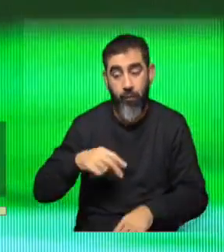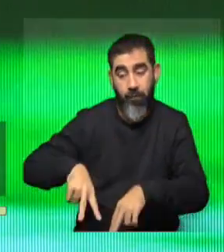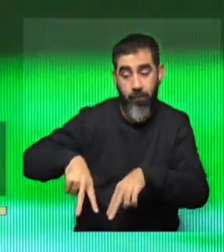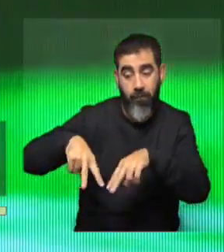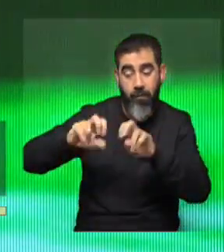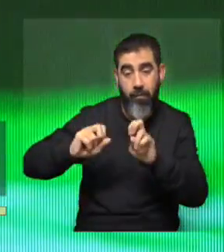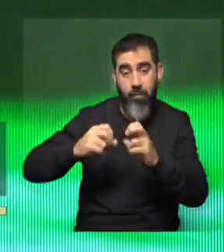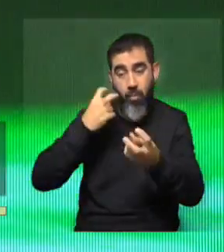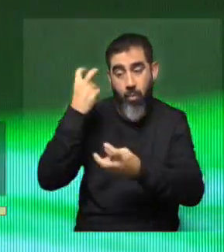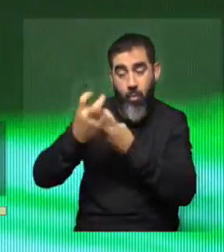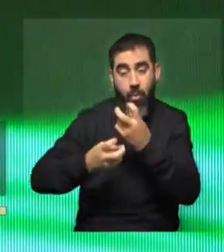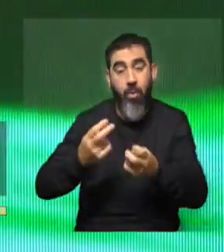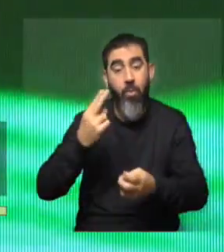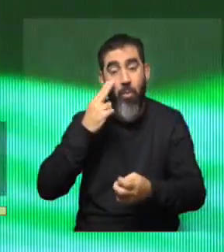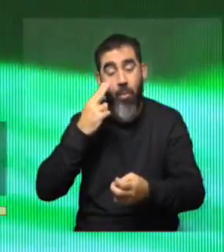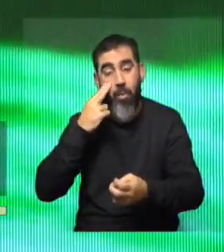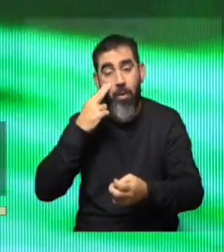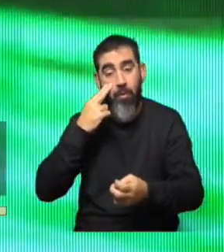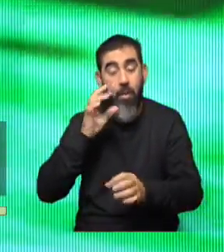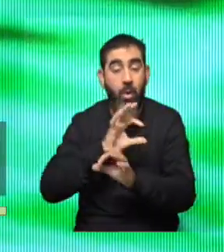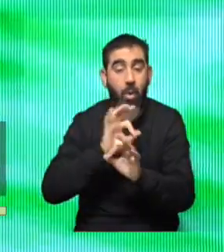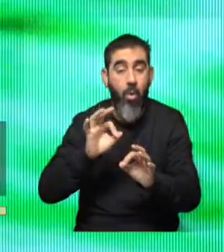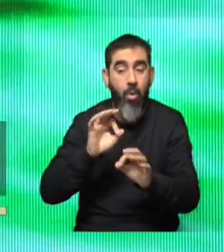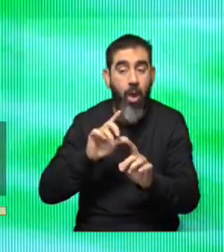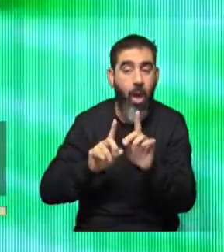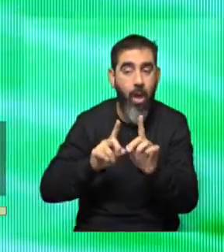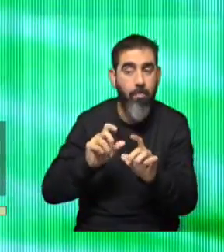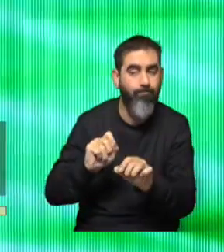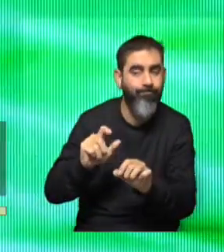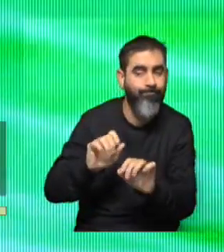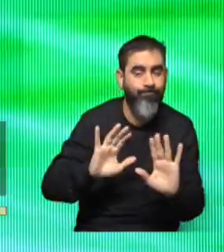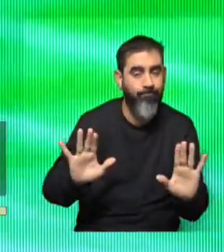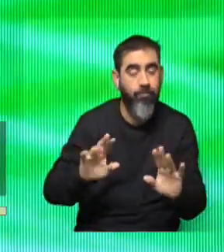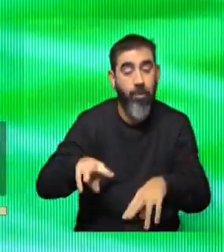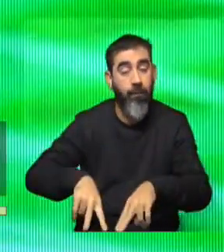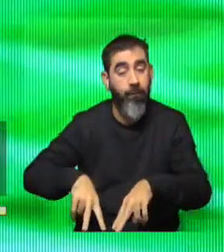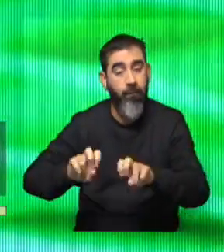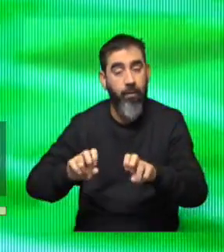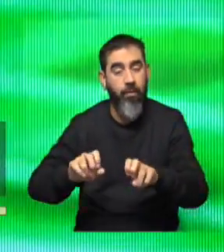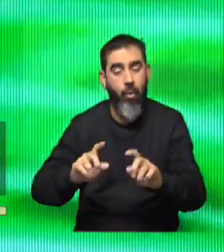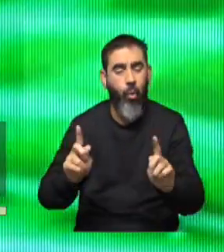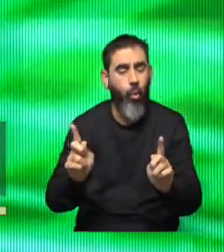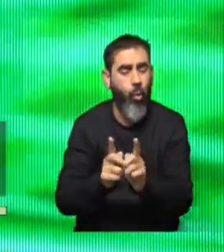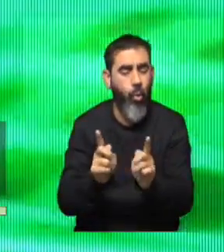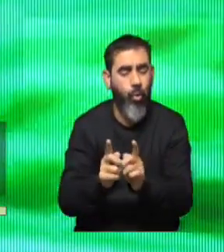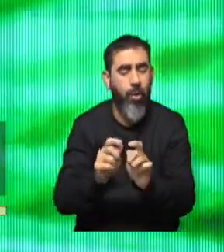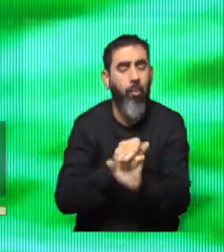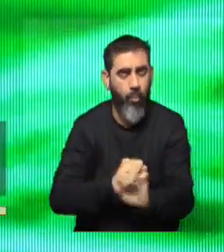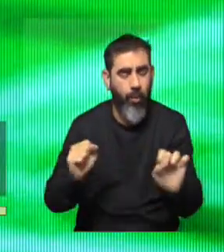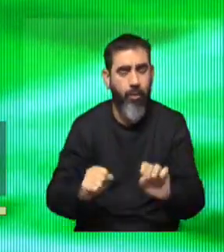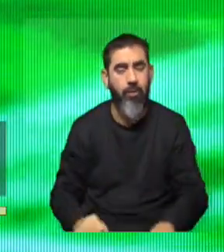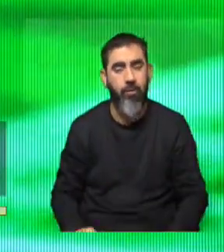algo y quiere buscar Qué problema hay o si hay algo incorrecto en una investigación de unos meses se logra